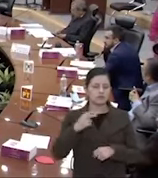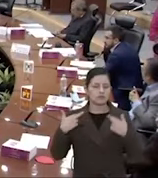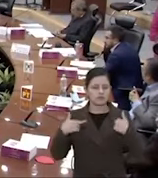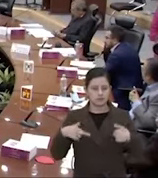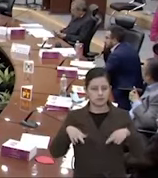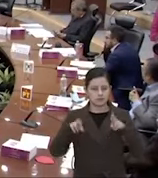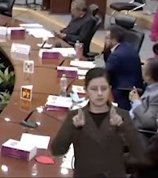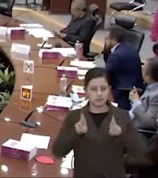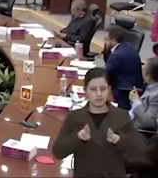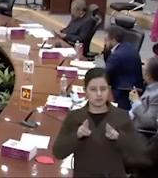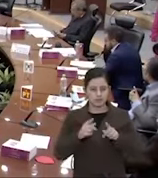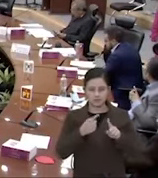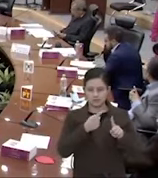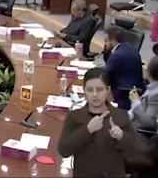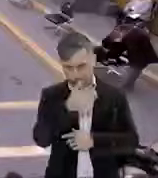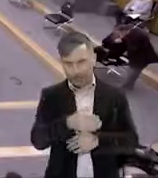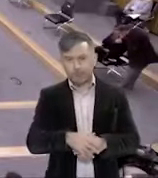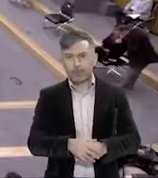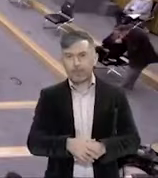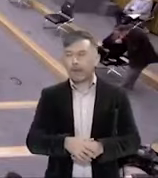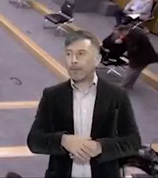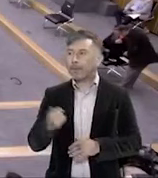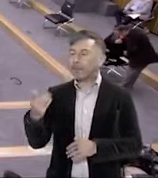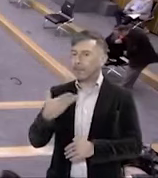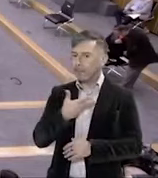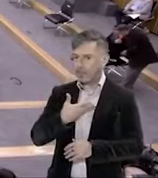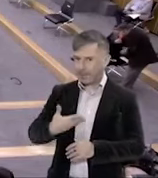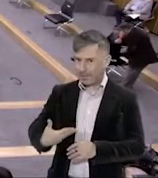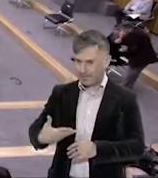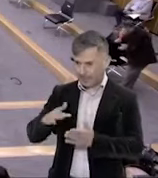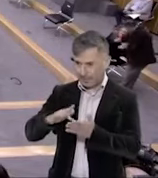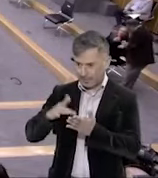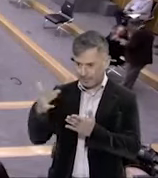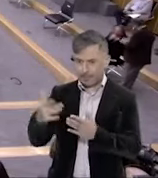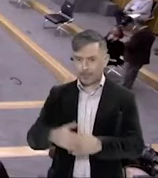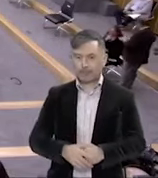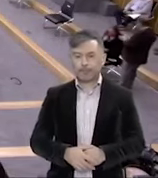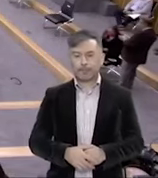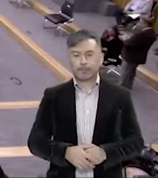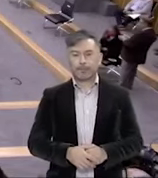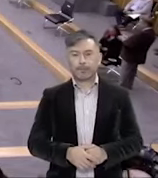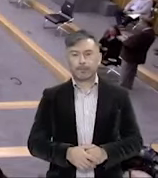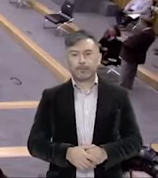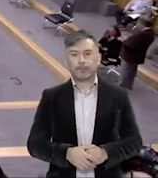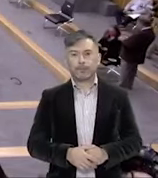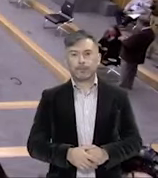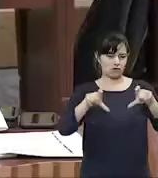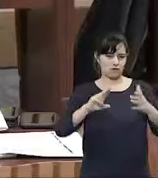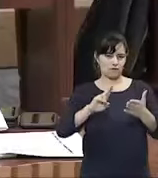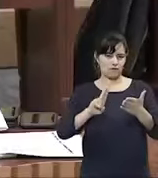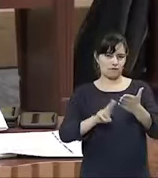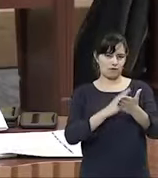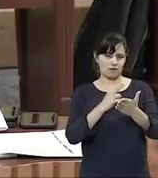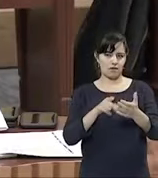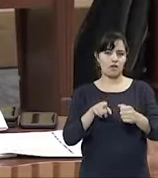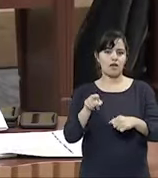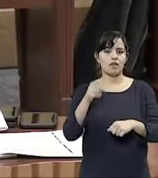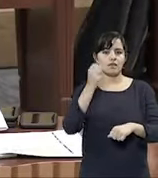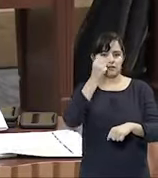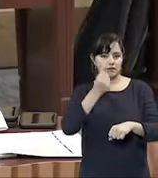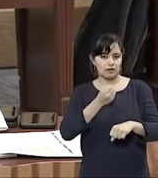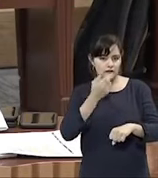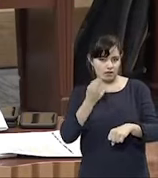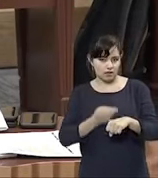a su consideración el asunto fue investigado con exhaustividad y cuenta con los elementos probatorios suficientes